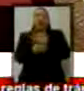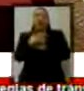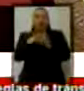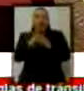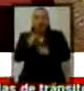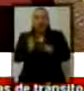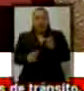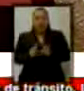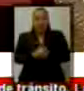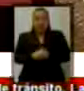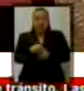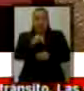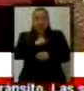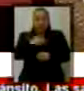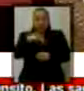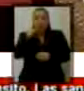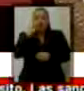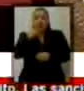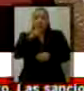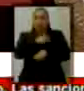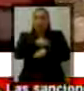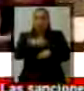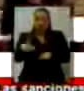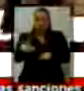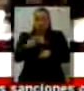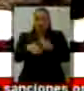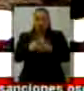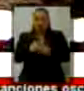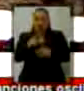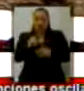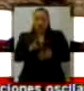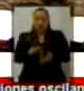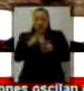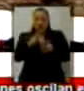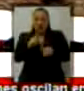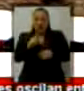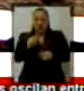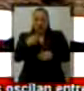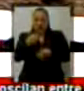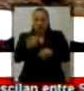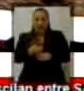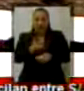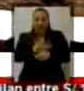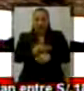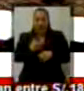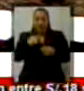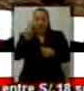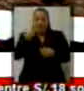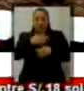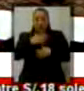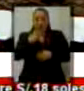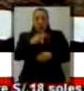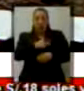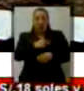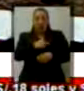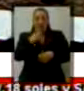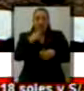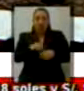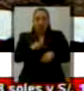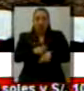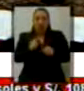presentes, señoras, señoras, profesionales de todas las especialidades, como lo ha mencionado. Es para mí un honor encontrarme en esta oportunidad